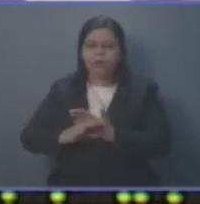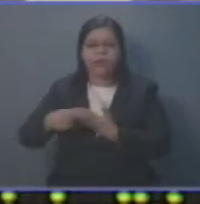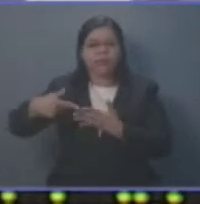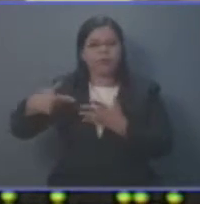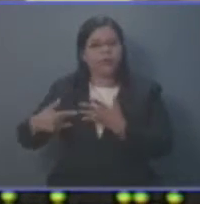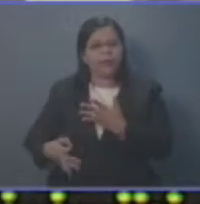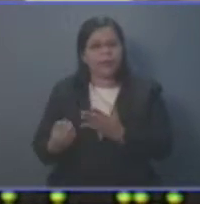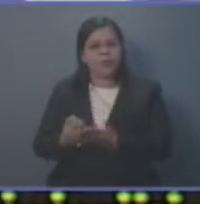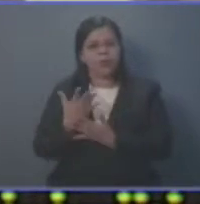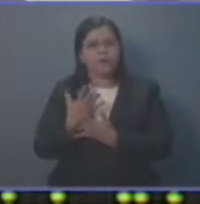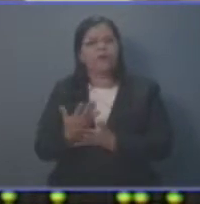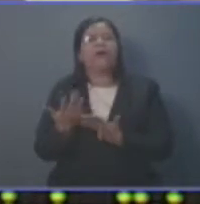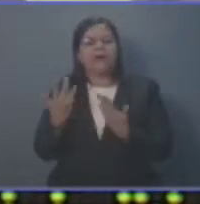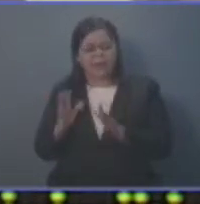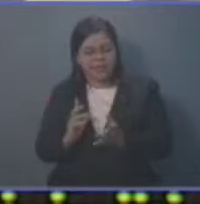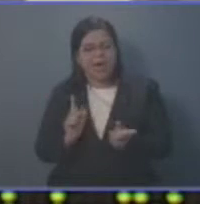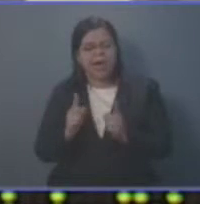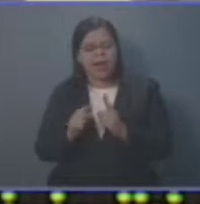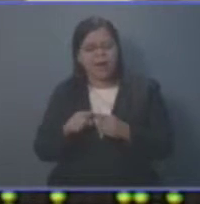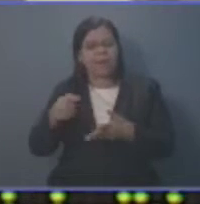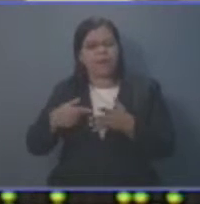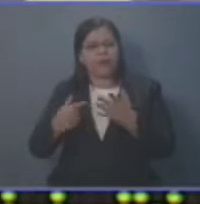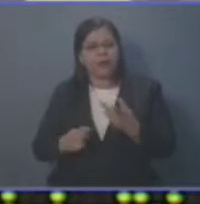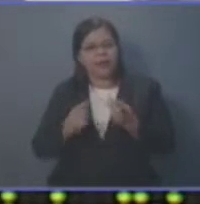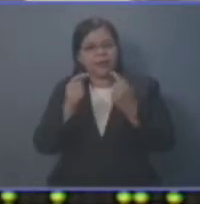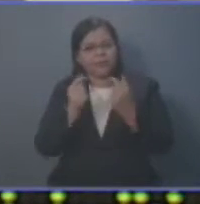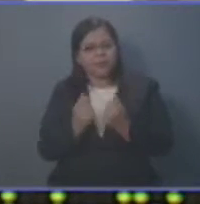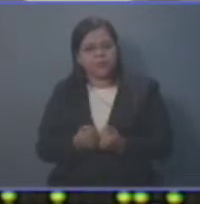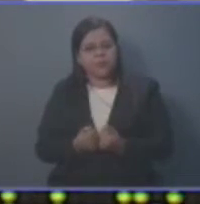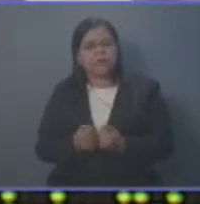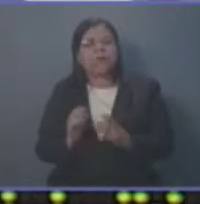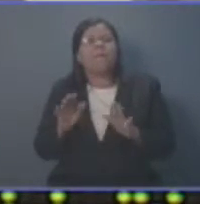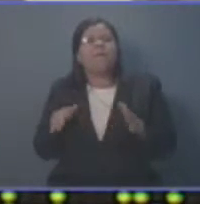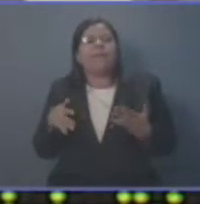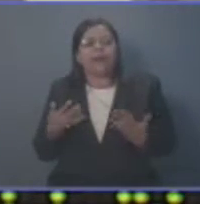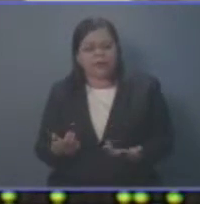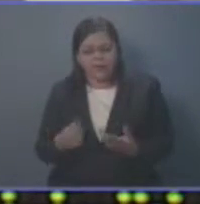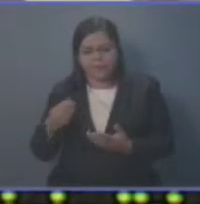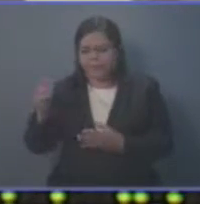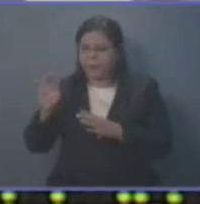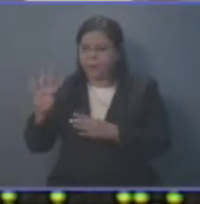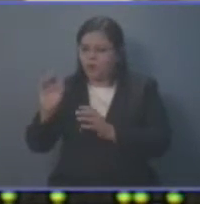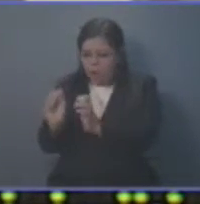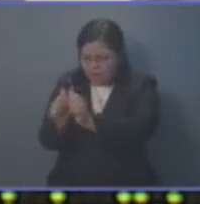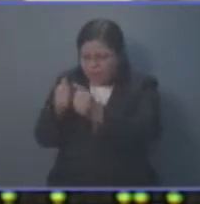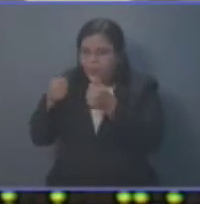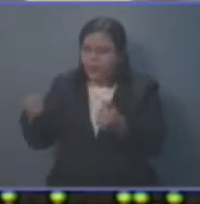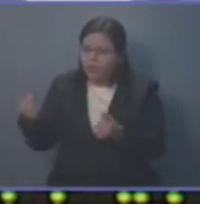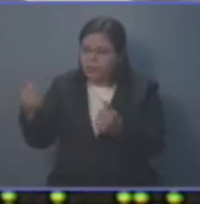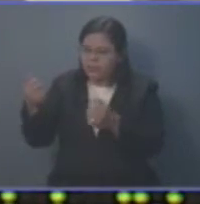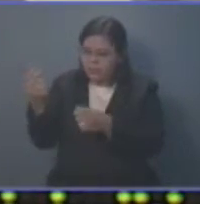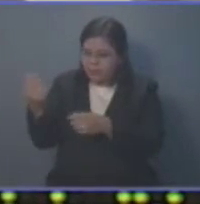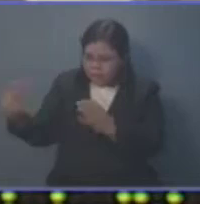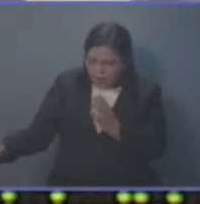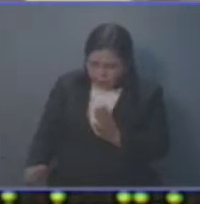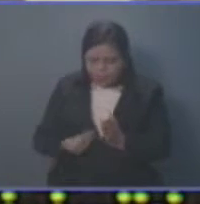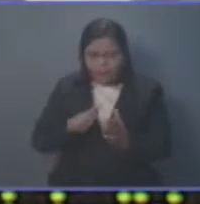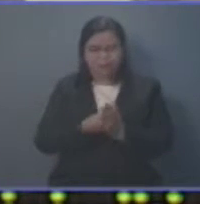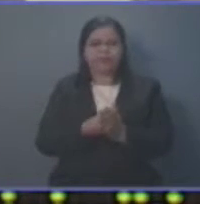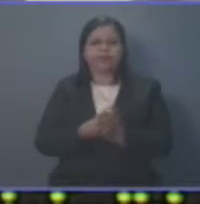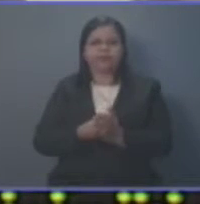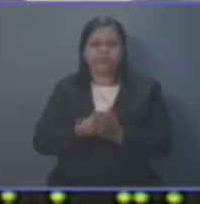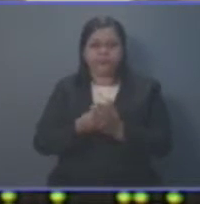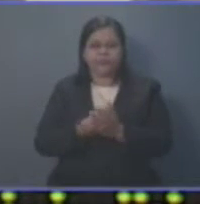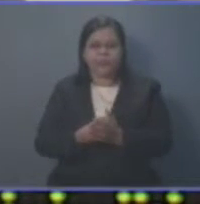decreto legislativo que contiene modificaciones a la ley del presupuesto vigente para reforzar las asignaciones presupuestarias de diferentes instituciones del sector